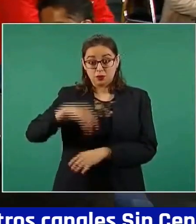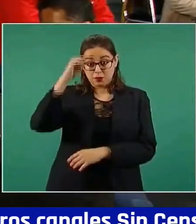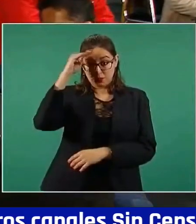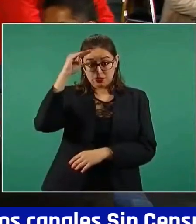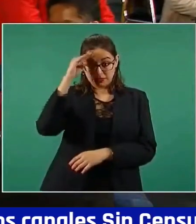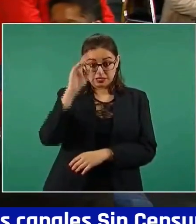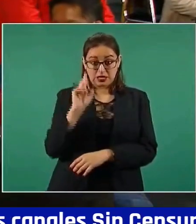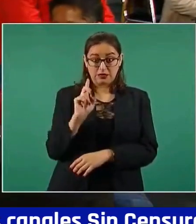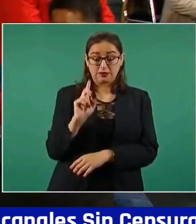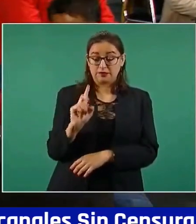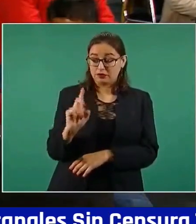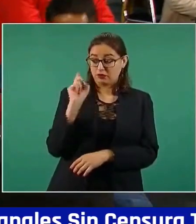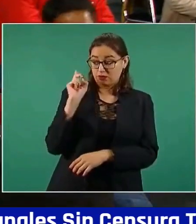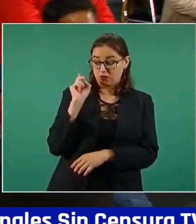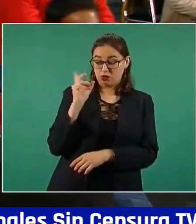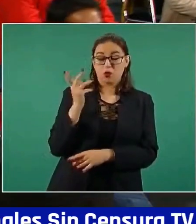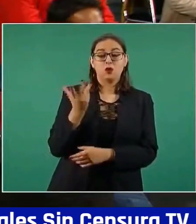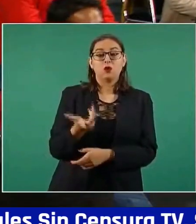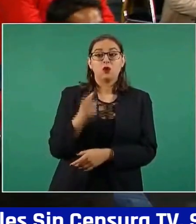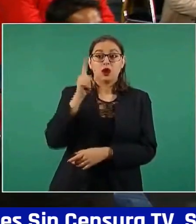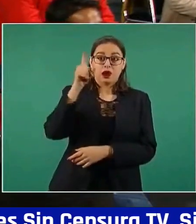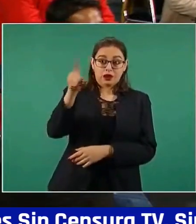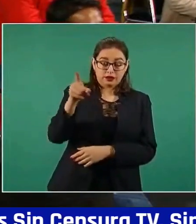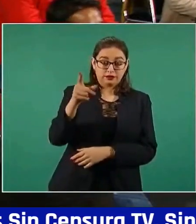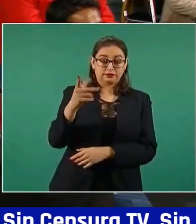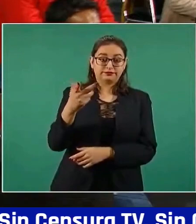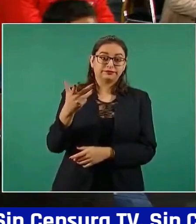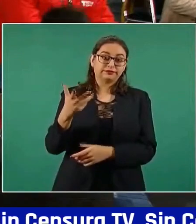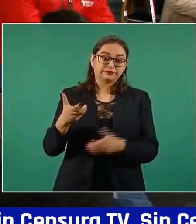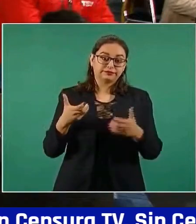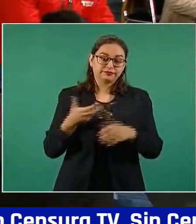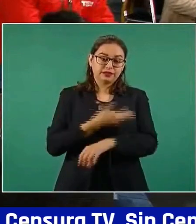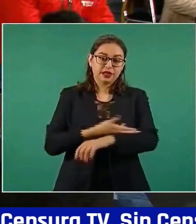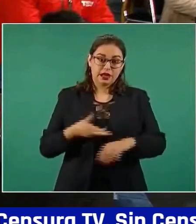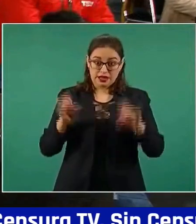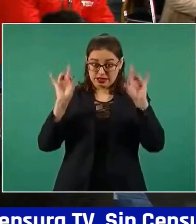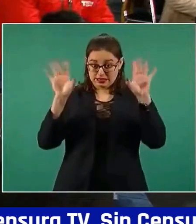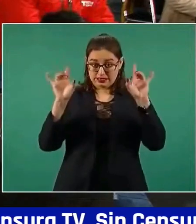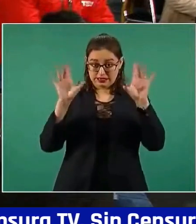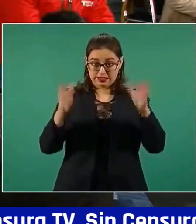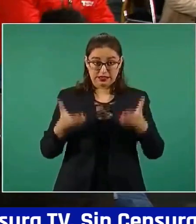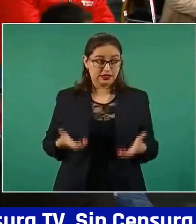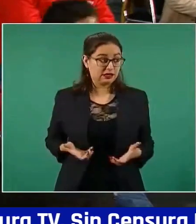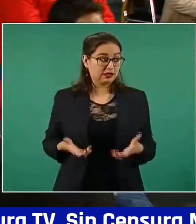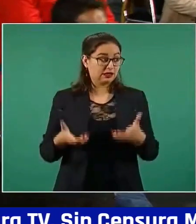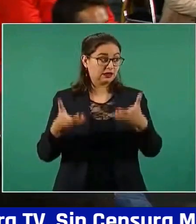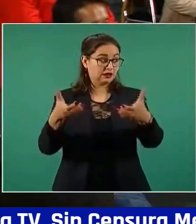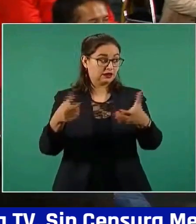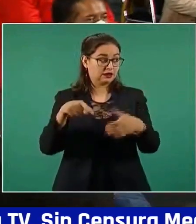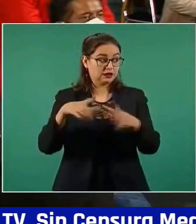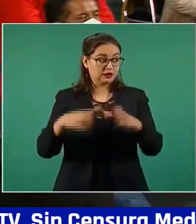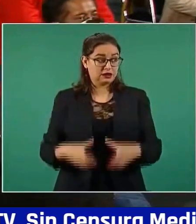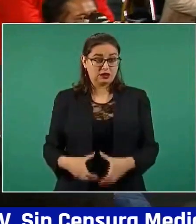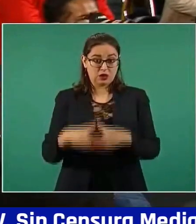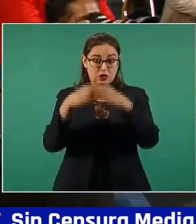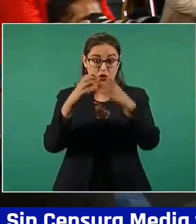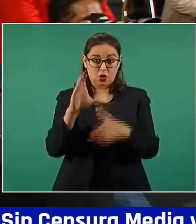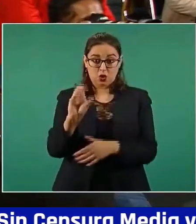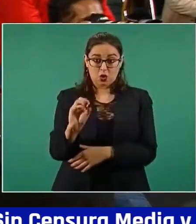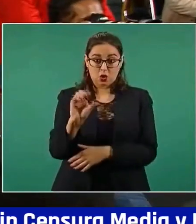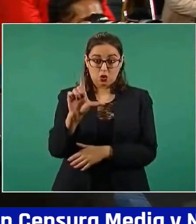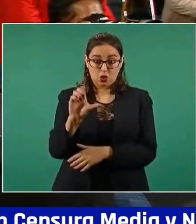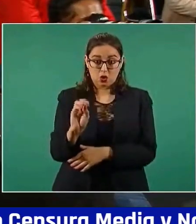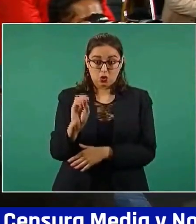que en el lugar donde estaba la estatua a Colón, a Cristóbal Colón, se va a poner una estatua de una mujer